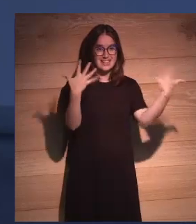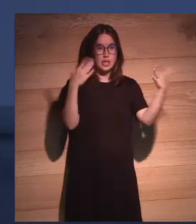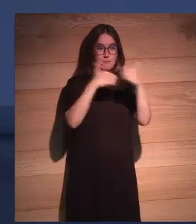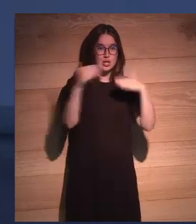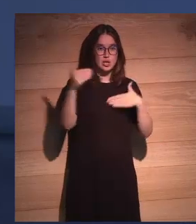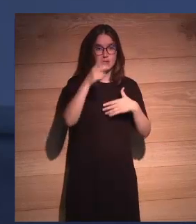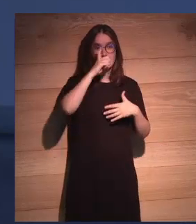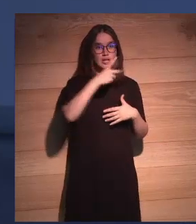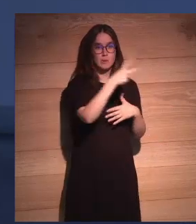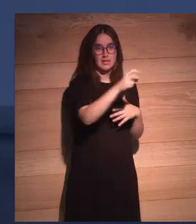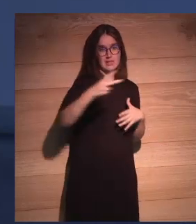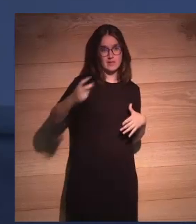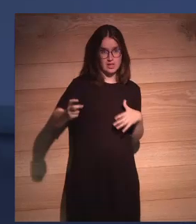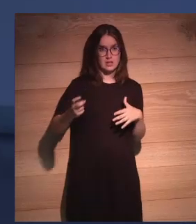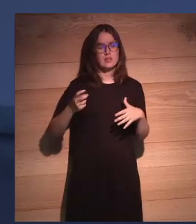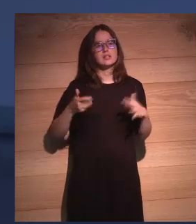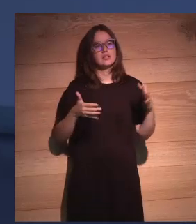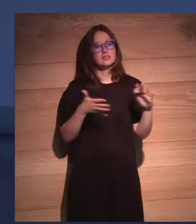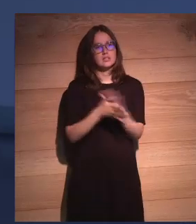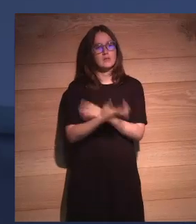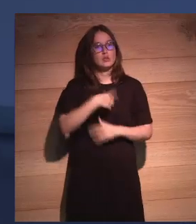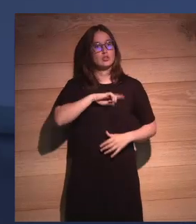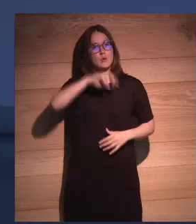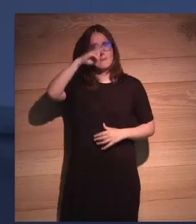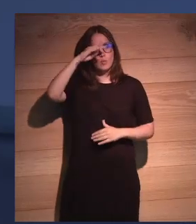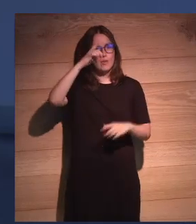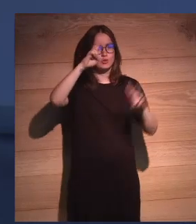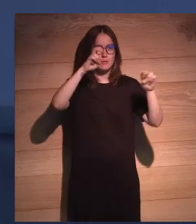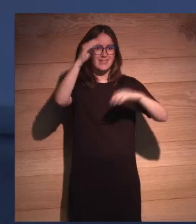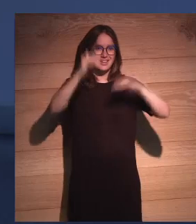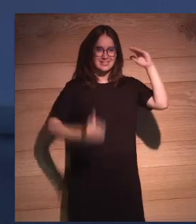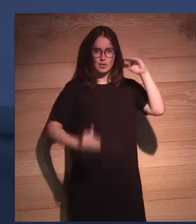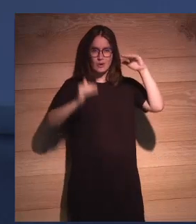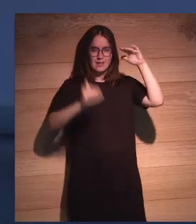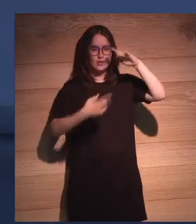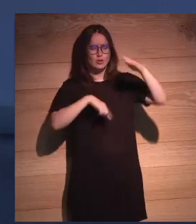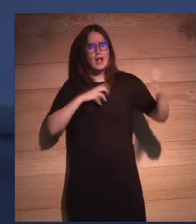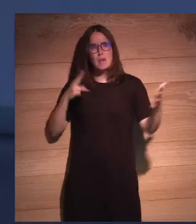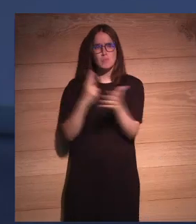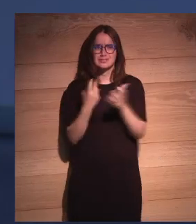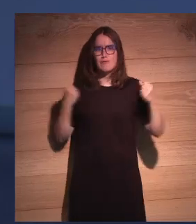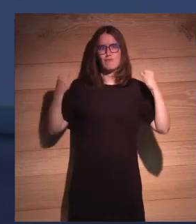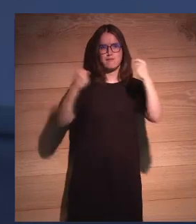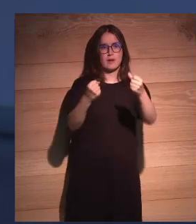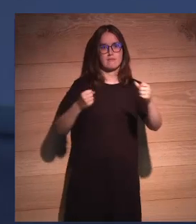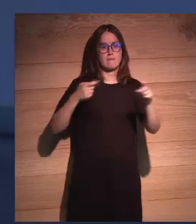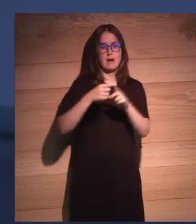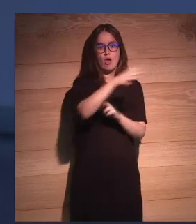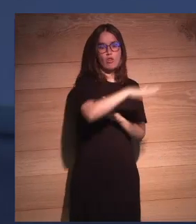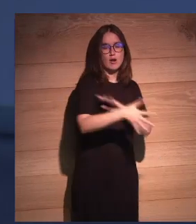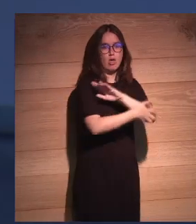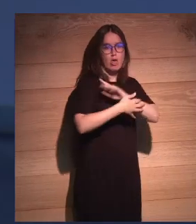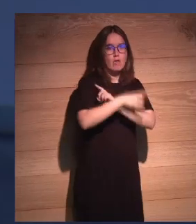2020. Es decir, porque nos preocupa el tema de la desigualdad, estamos haciendo una apuesta fuerte por llegar a los sitios